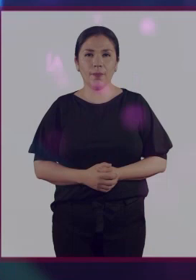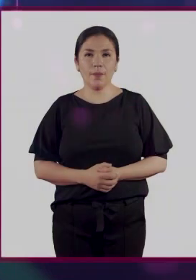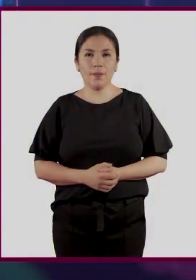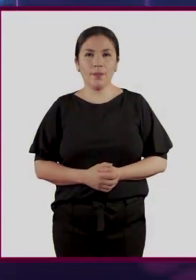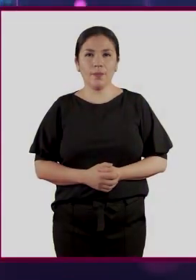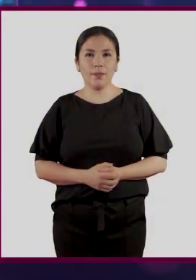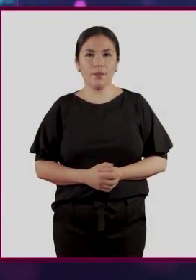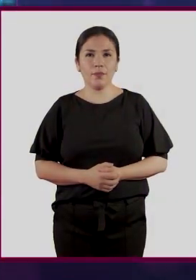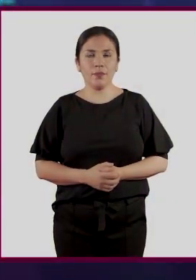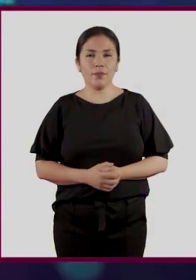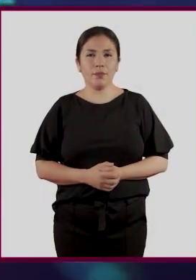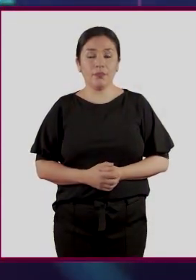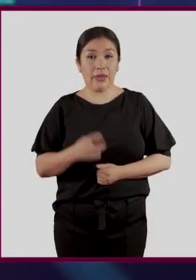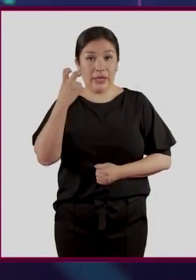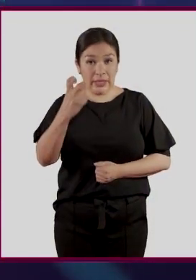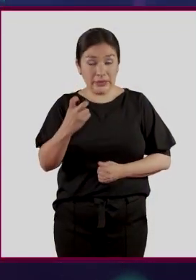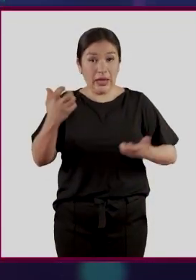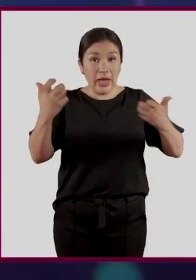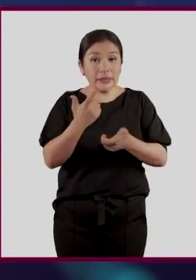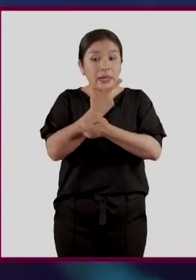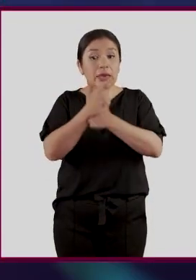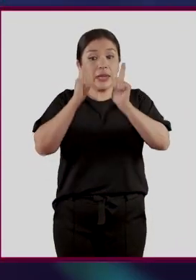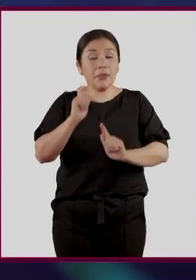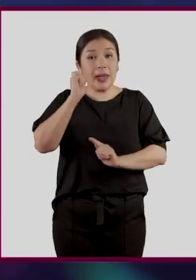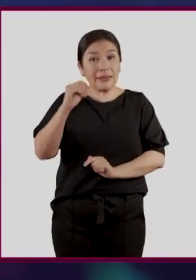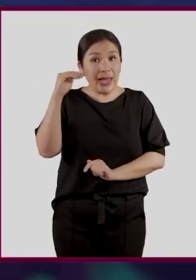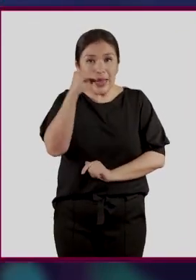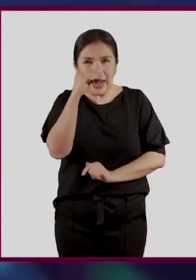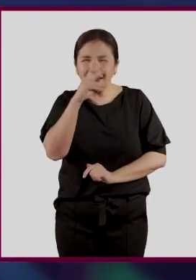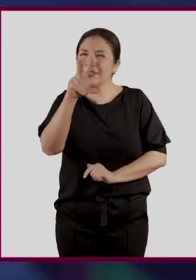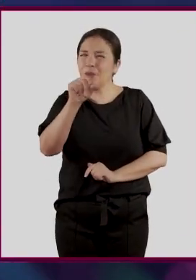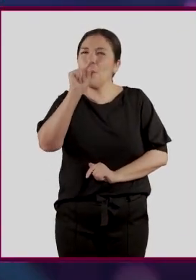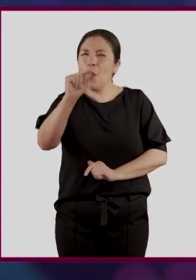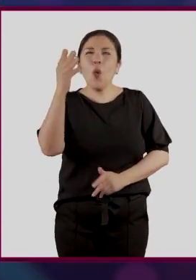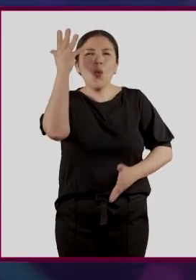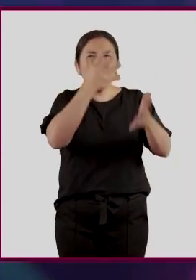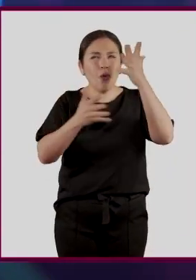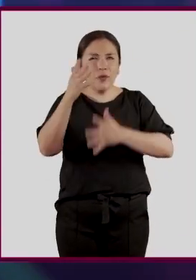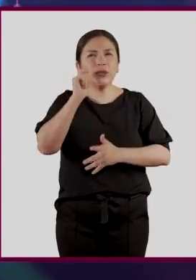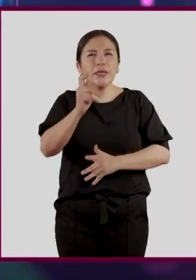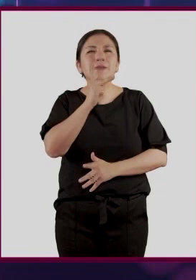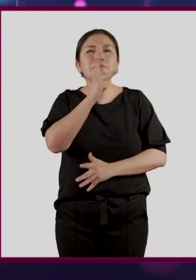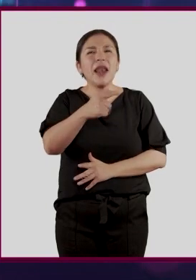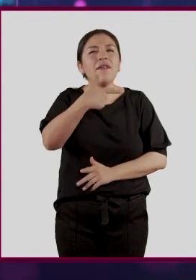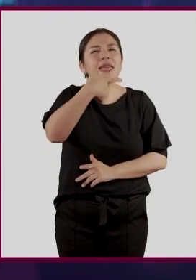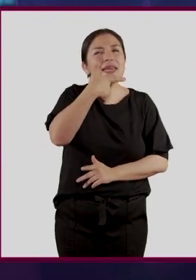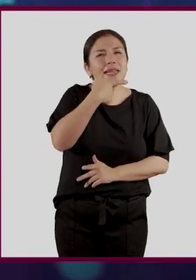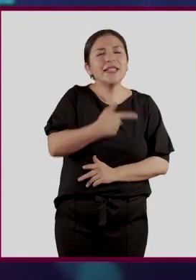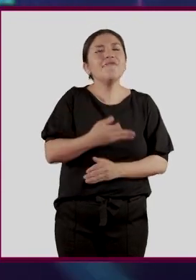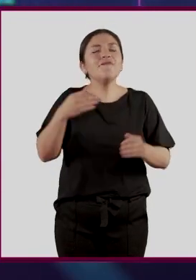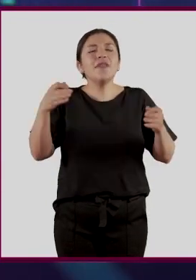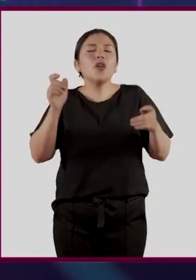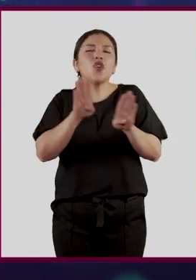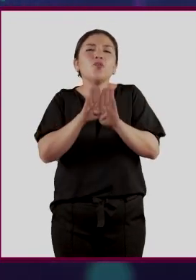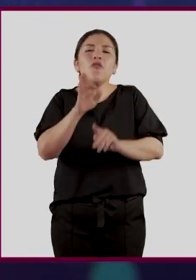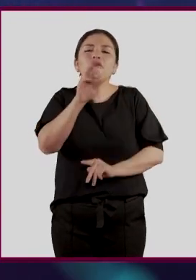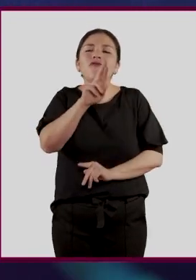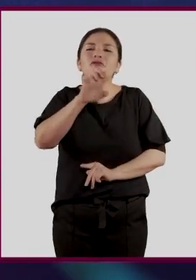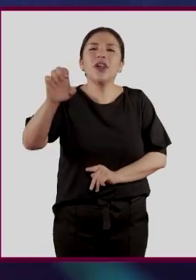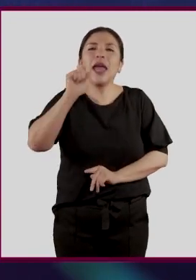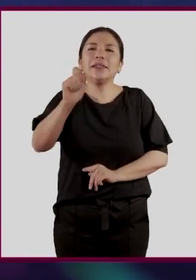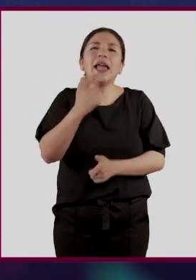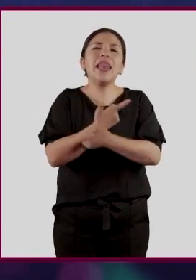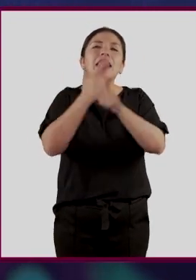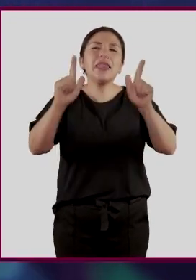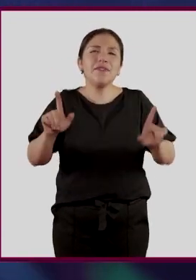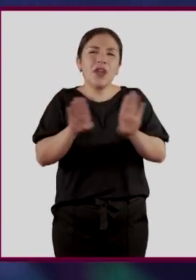El hacer software libre no necesariamente es que sea gratuito. Aquí hay una confusión de repente con la palabra de inglés free software, que free es más del